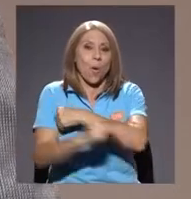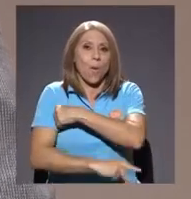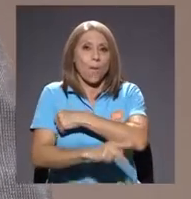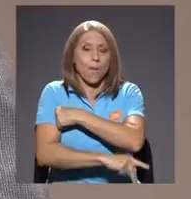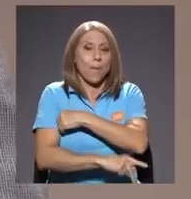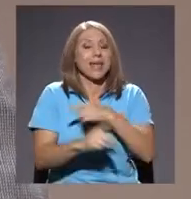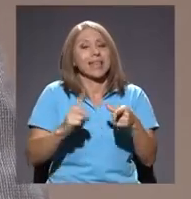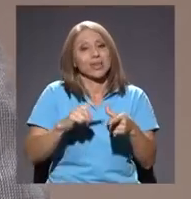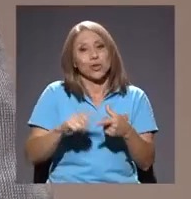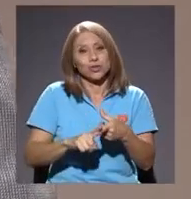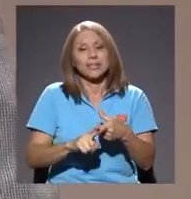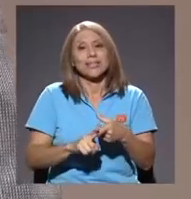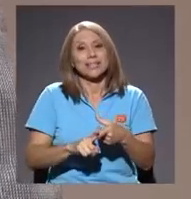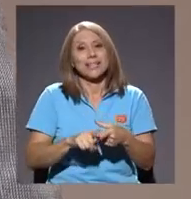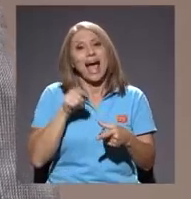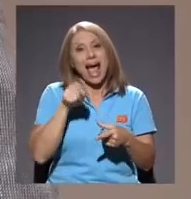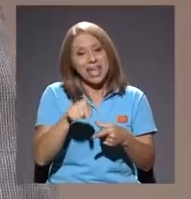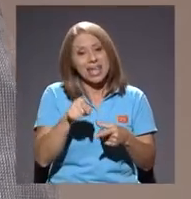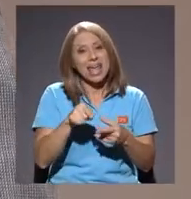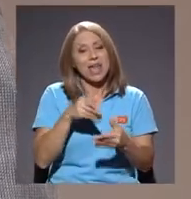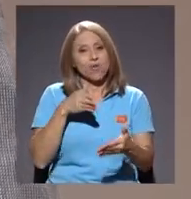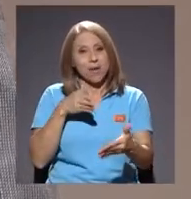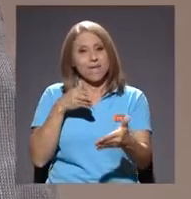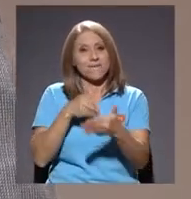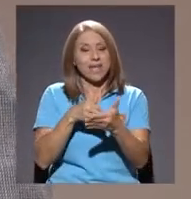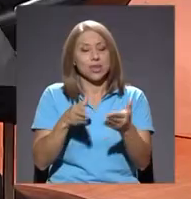que es este mixto